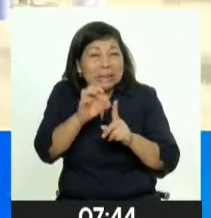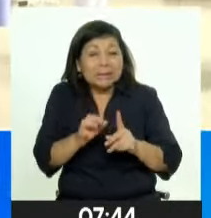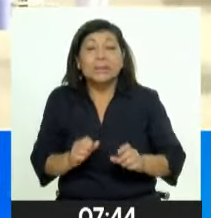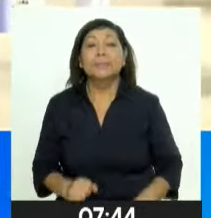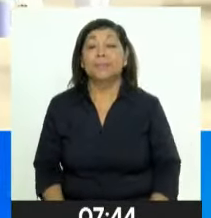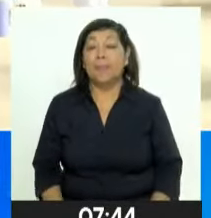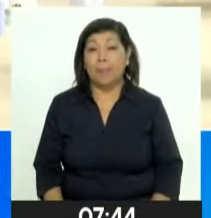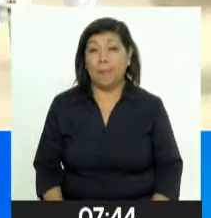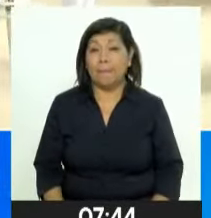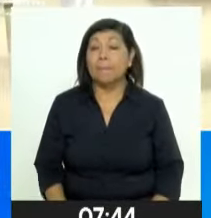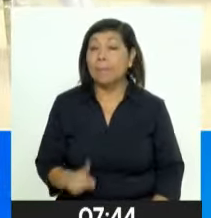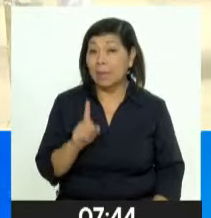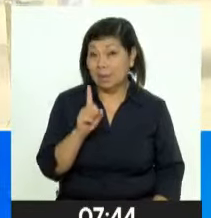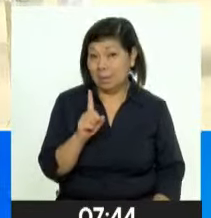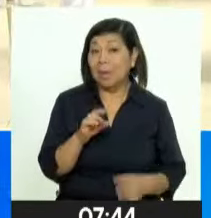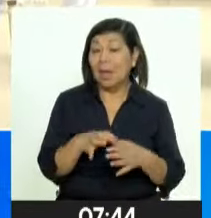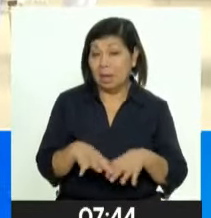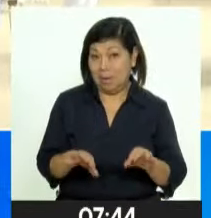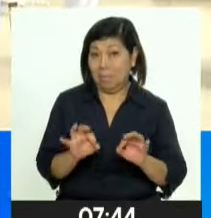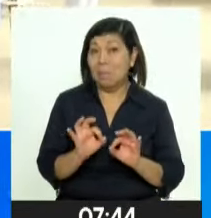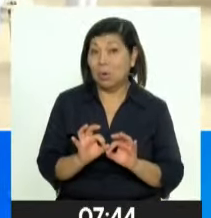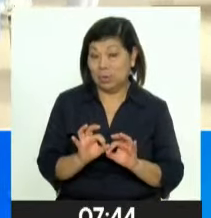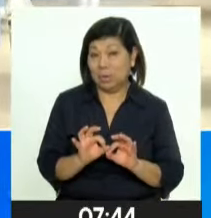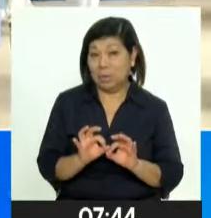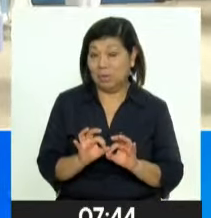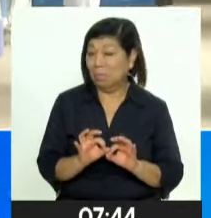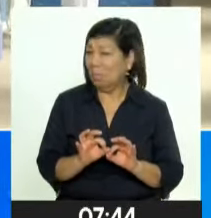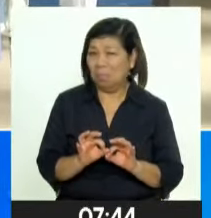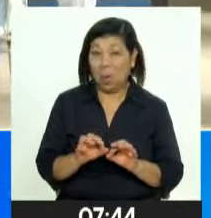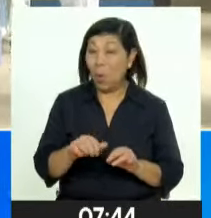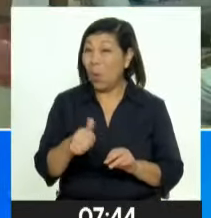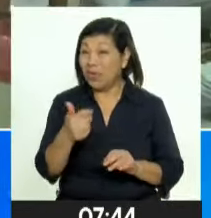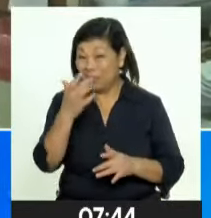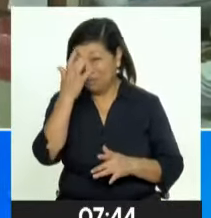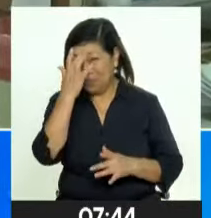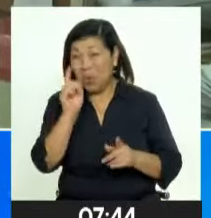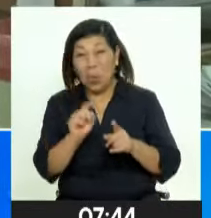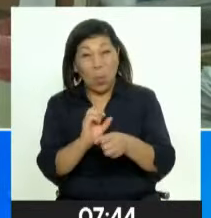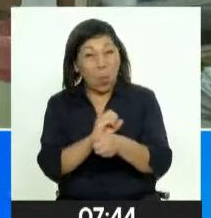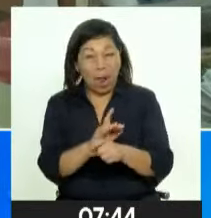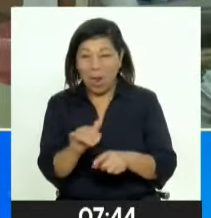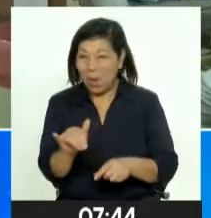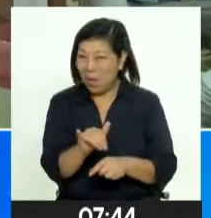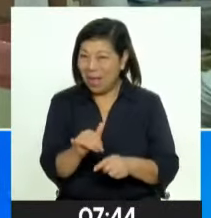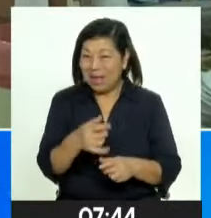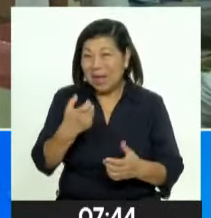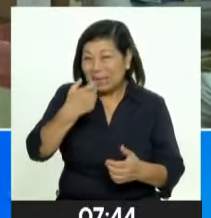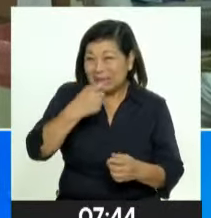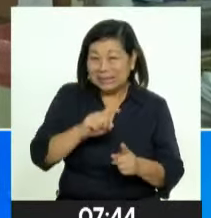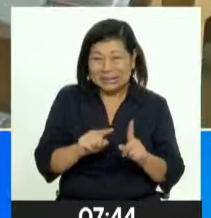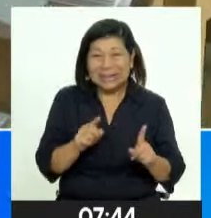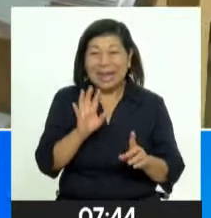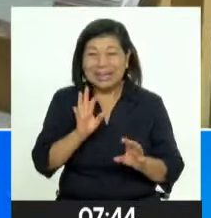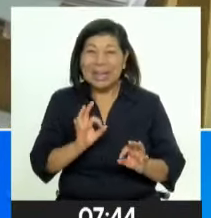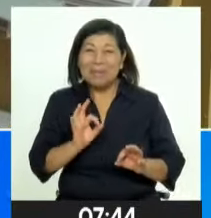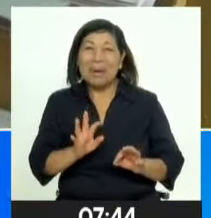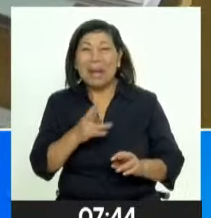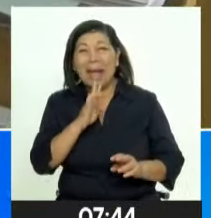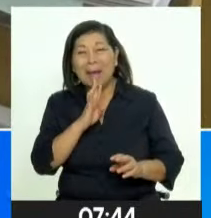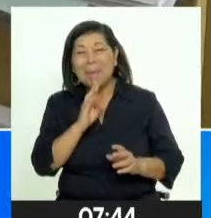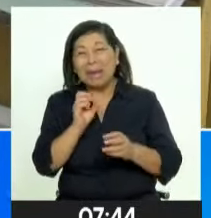Sí, hay un punto importante que es mencionado. El dengue no es como otras enfermedades como el COVID o la influenza que estamos acostumbrados a hablar, que